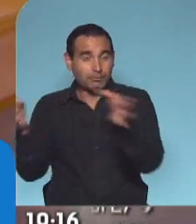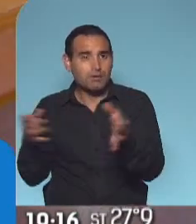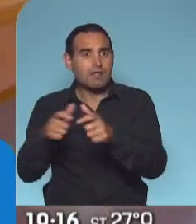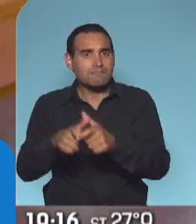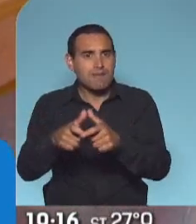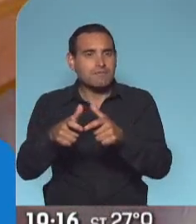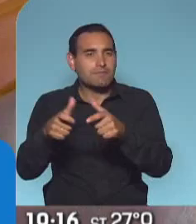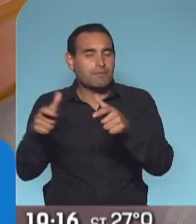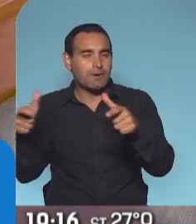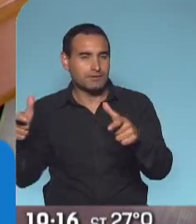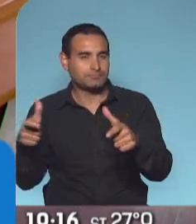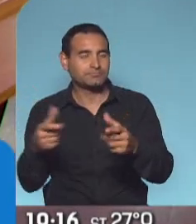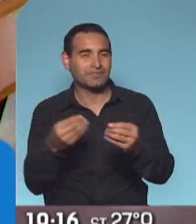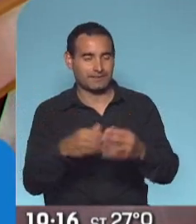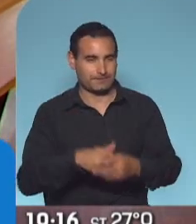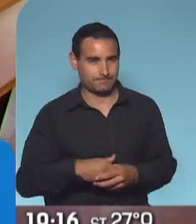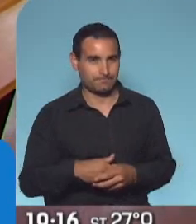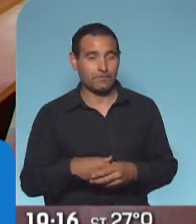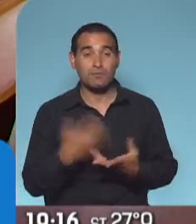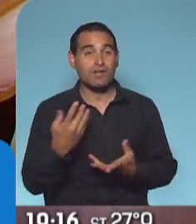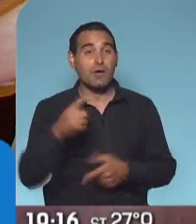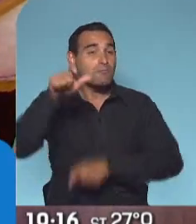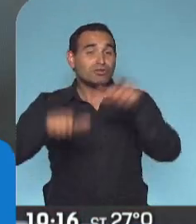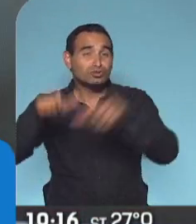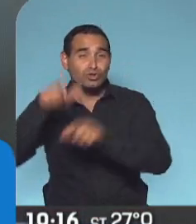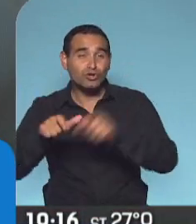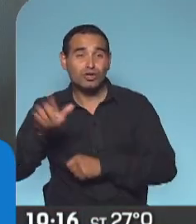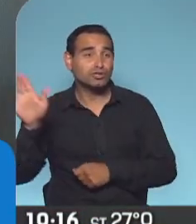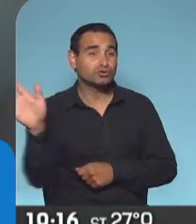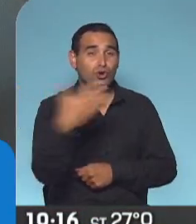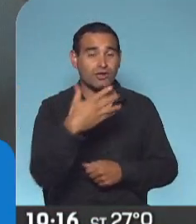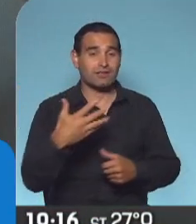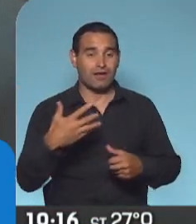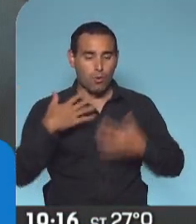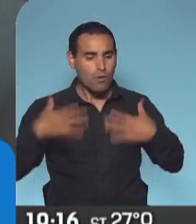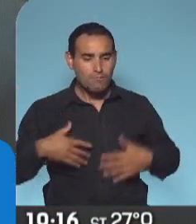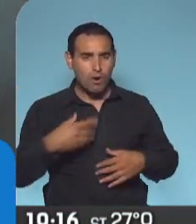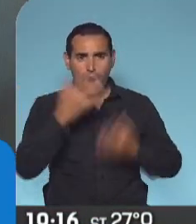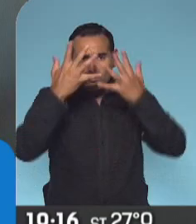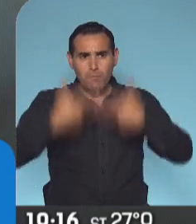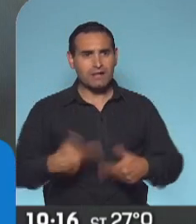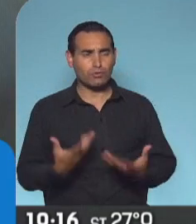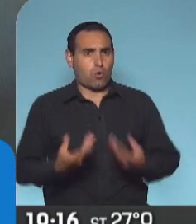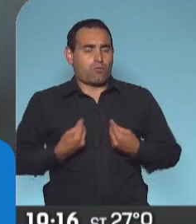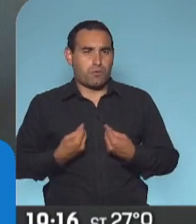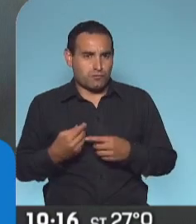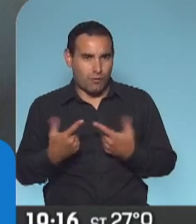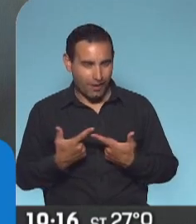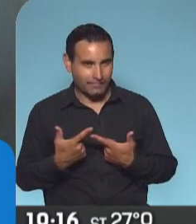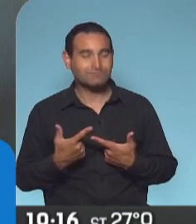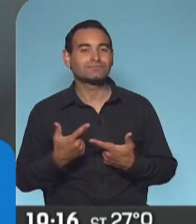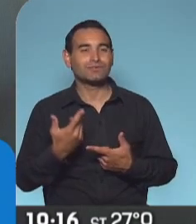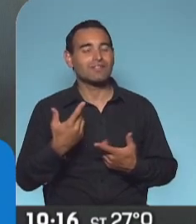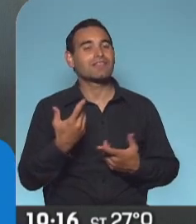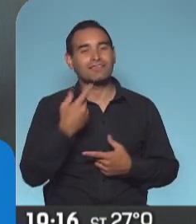es exponencial. ¿Por qué? Porque toda la población es virgen de anticuerpos, toda la población es susceptible. Entonces rápidamente